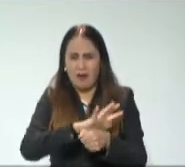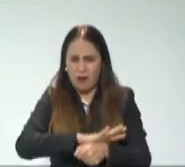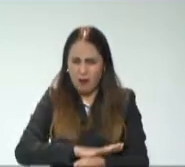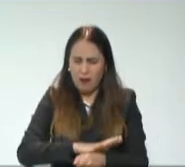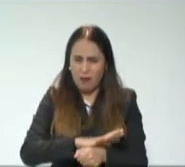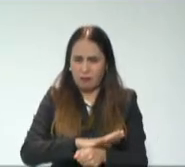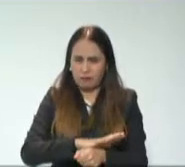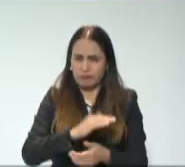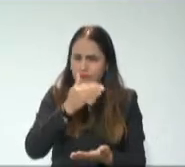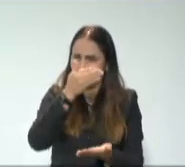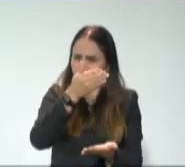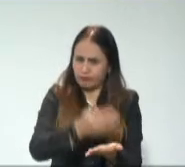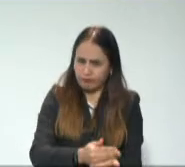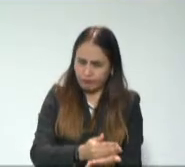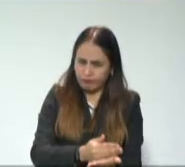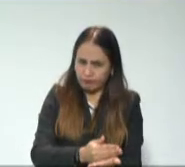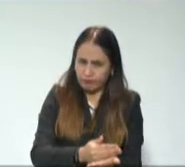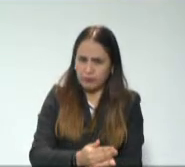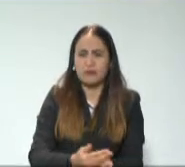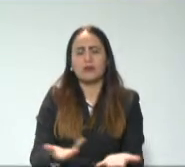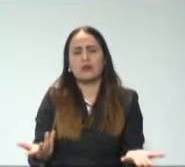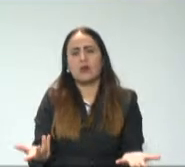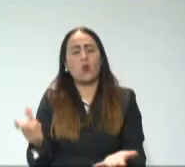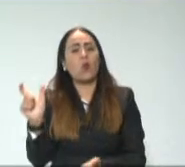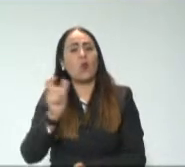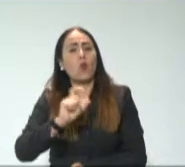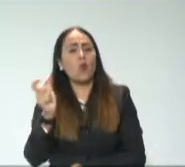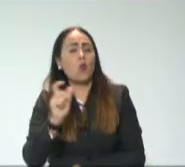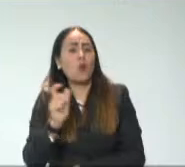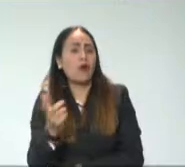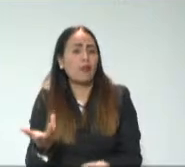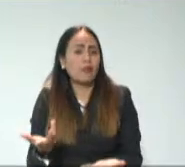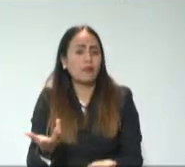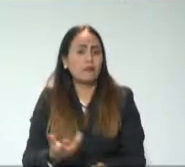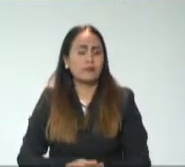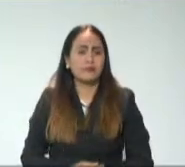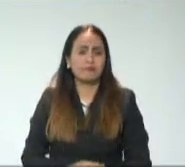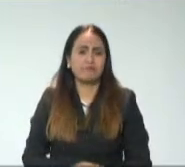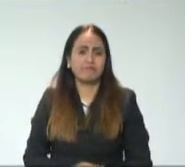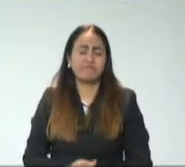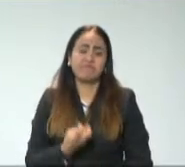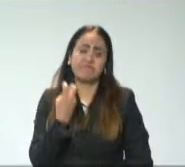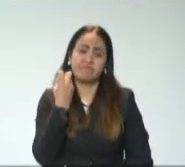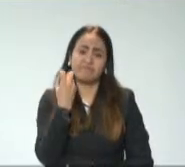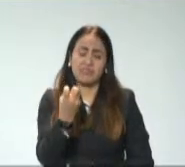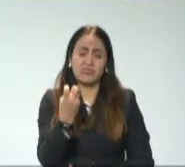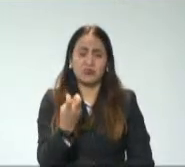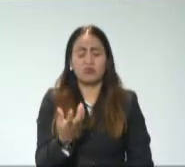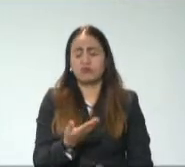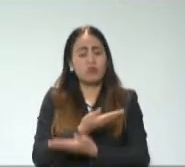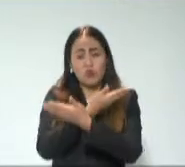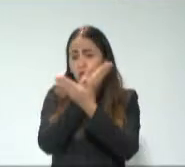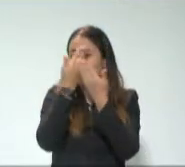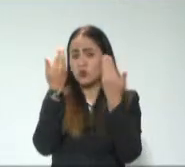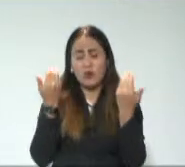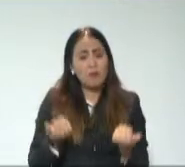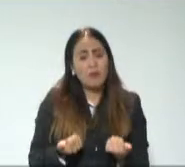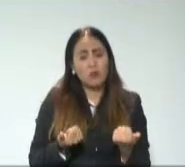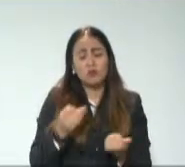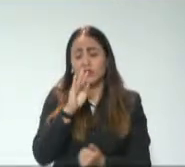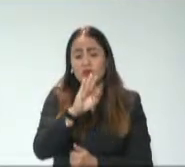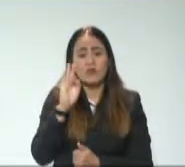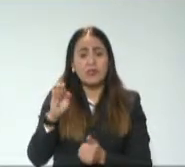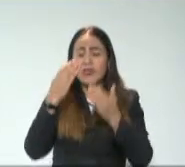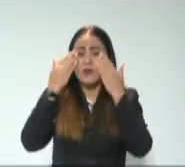punto finito a un elemento finito definido es una expectativa falsa